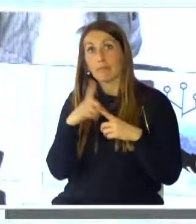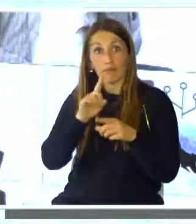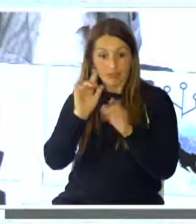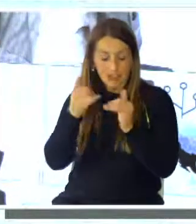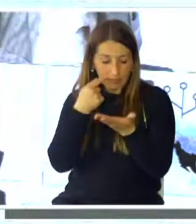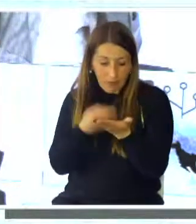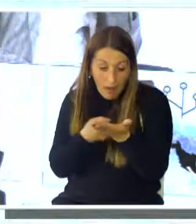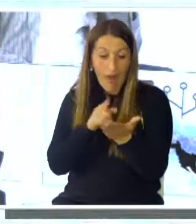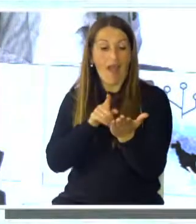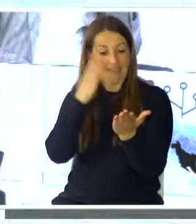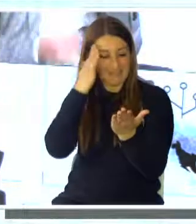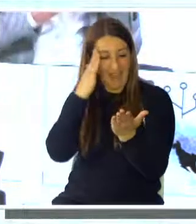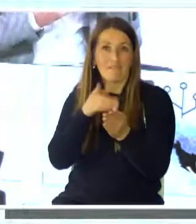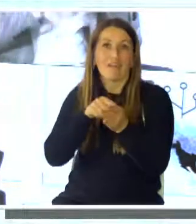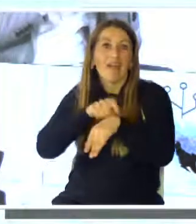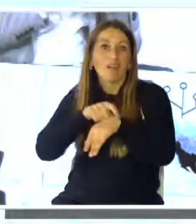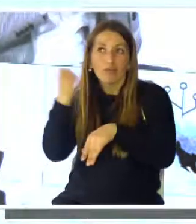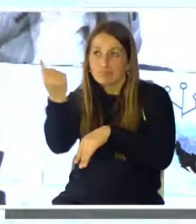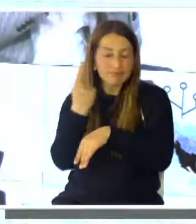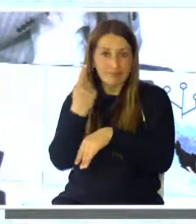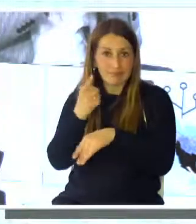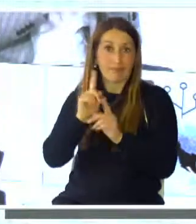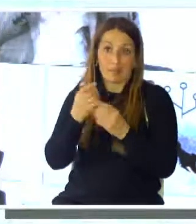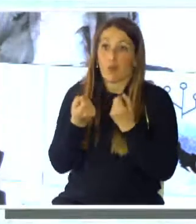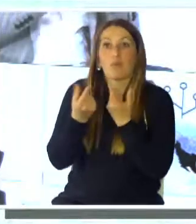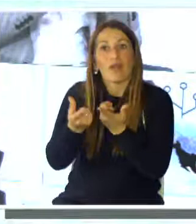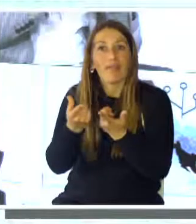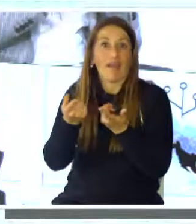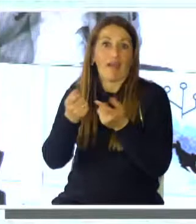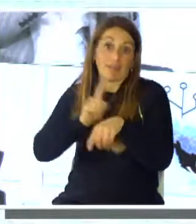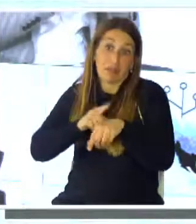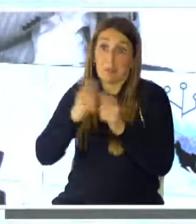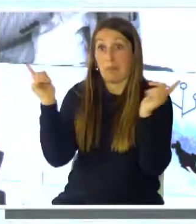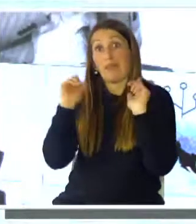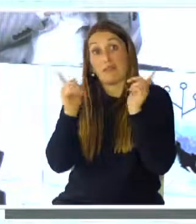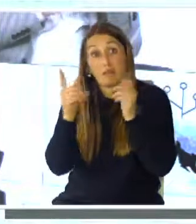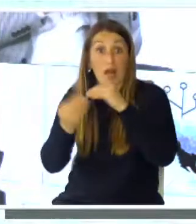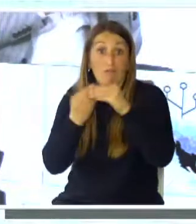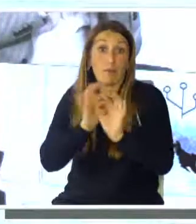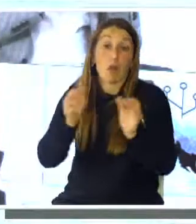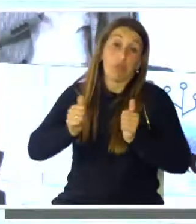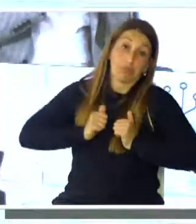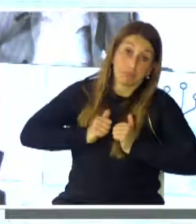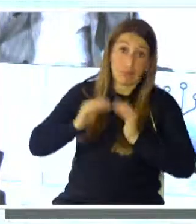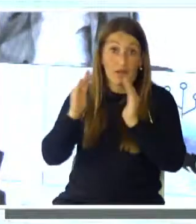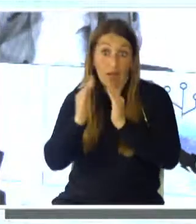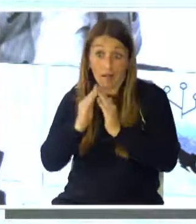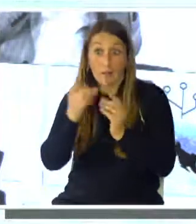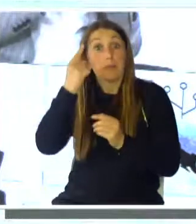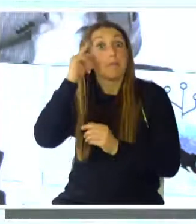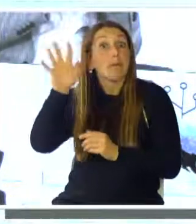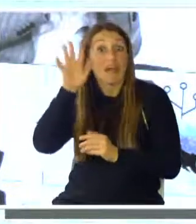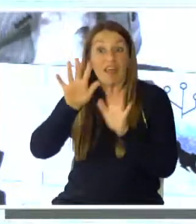que le devuelve tiempo con su familia en su casa descansando tengan en cuenta que diez minutos por día